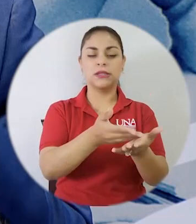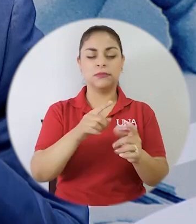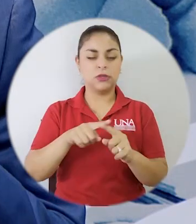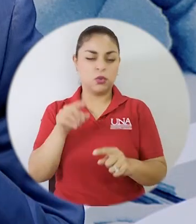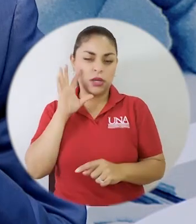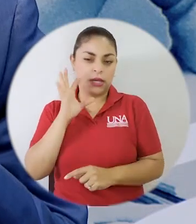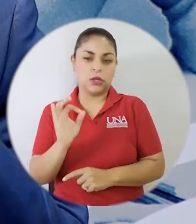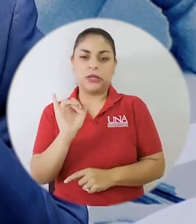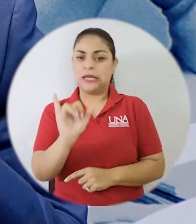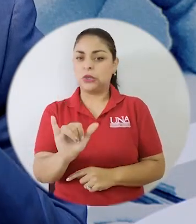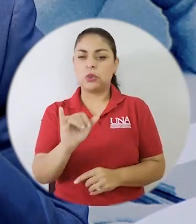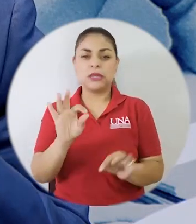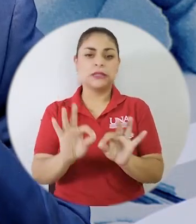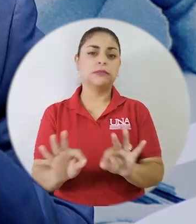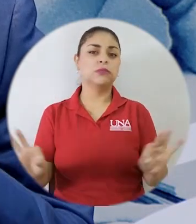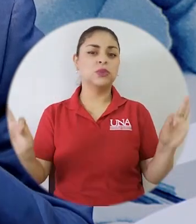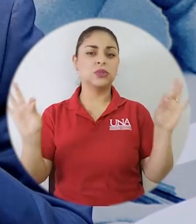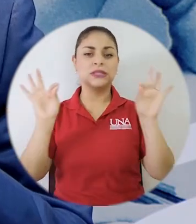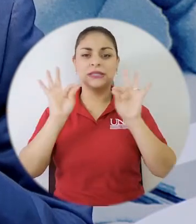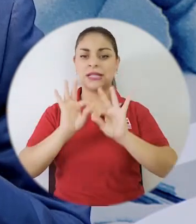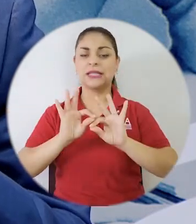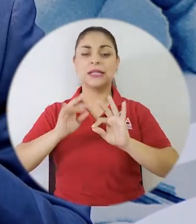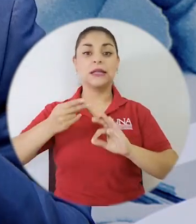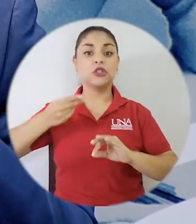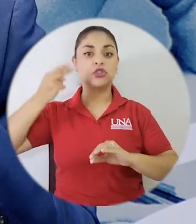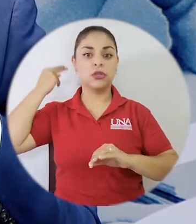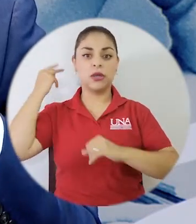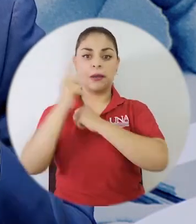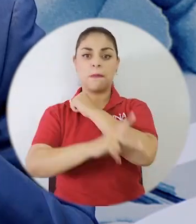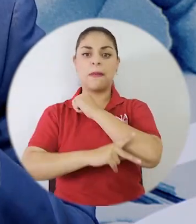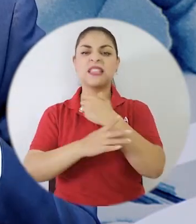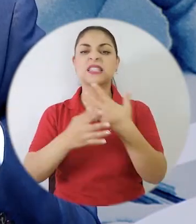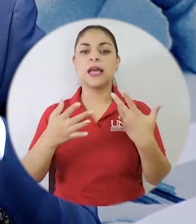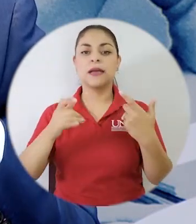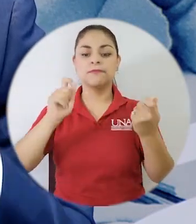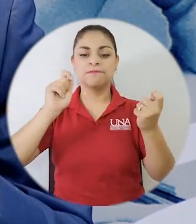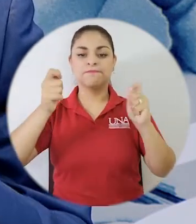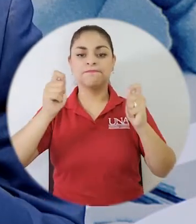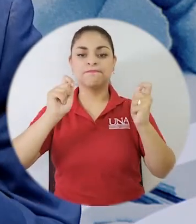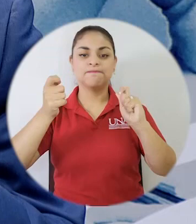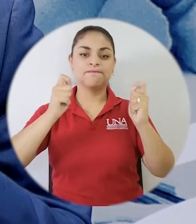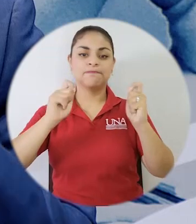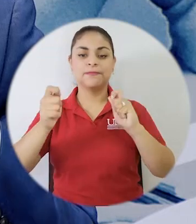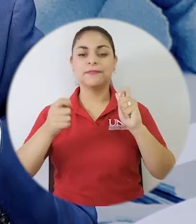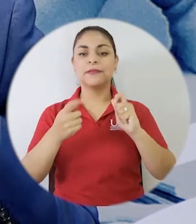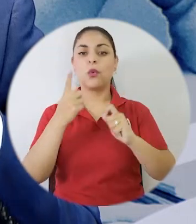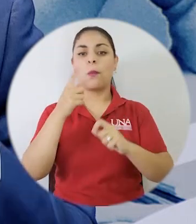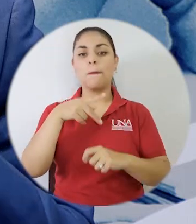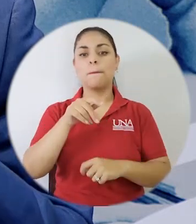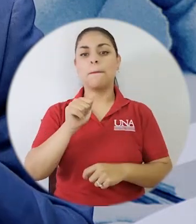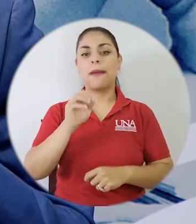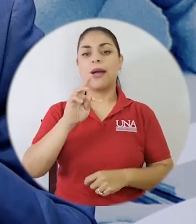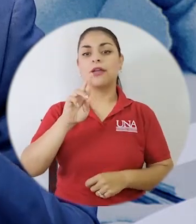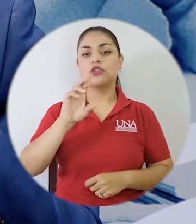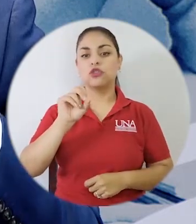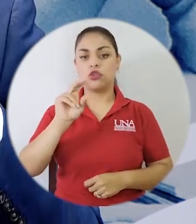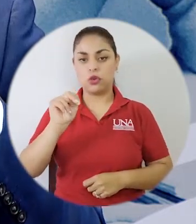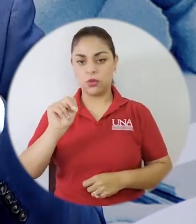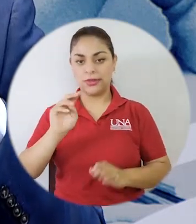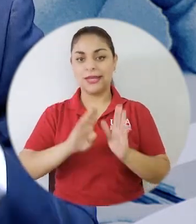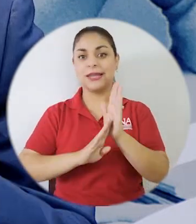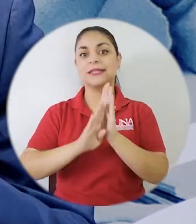ser crucial en el nuevo momento histórico del país, la redefinición, la reconfiguración de un patrón de